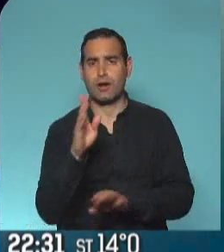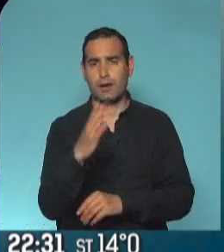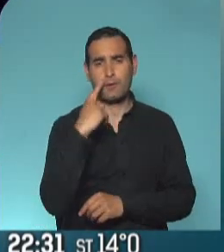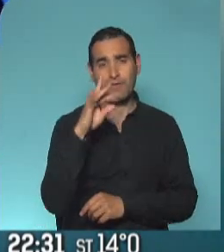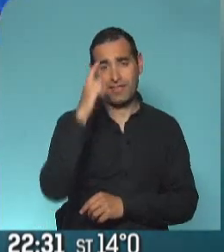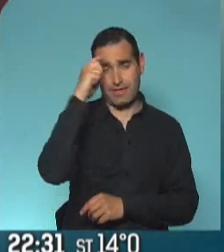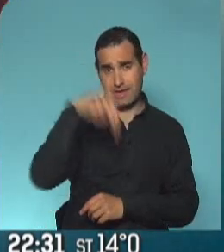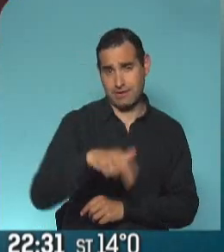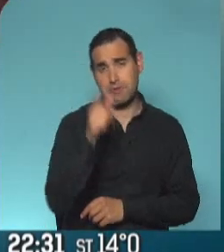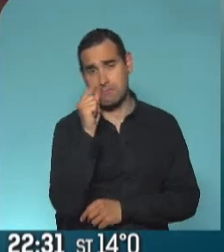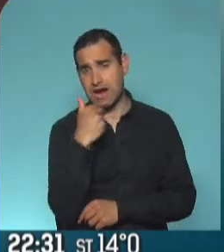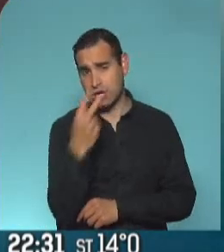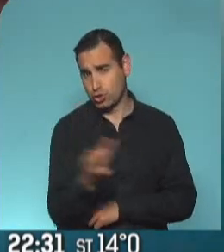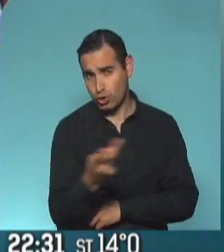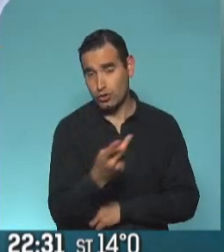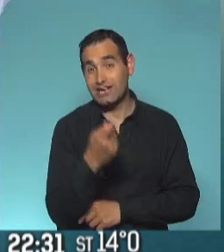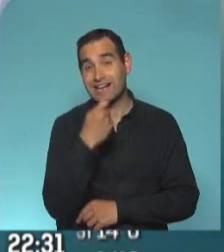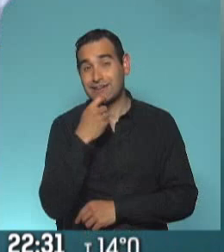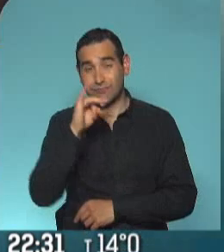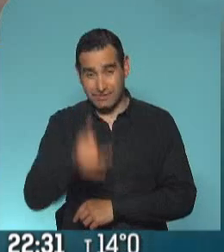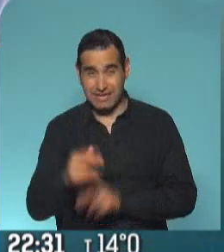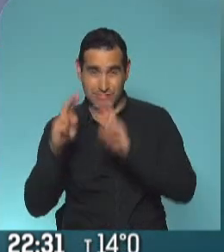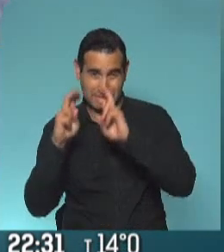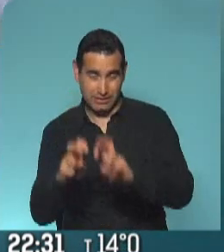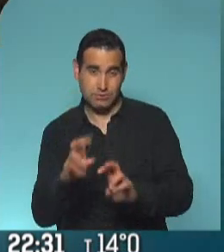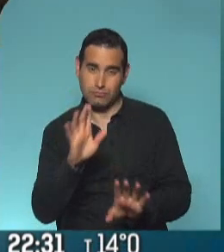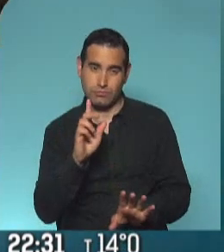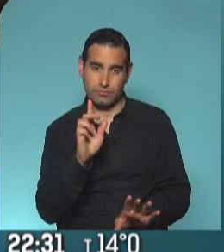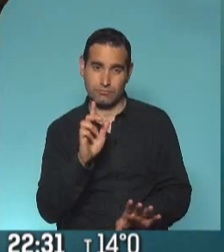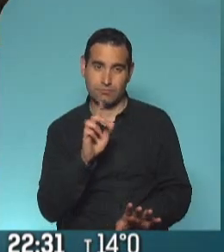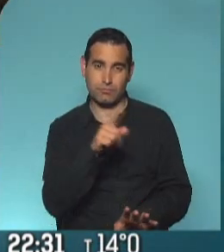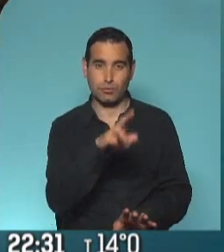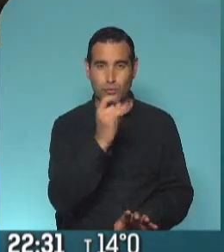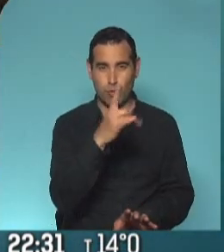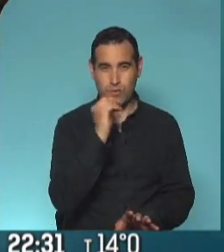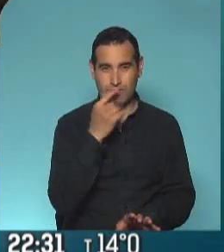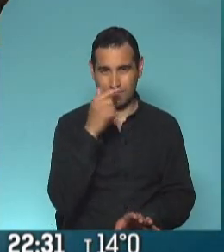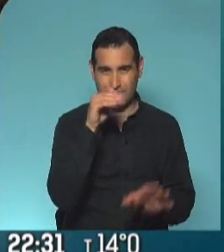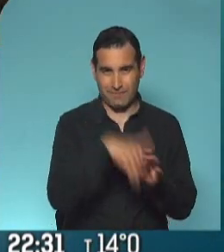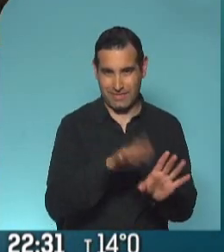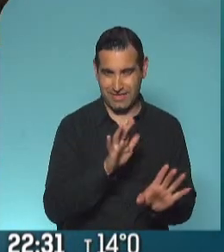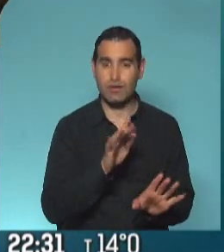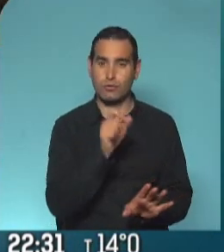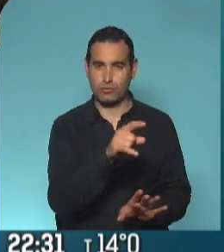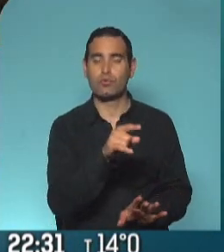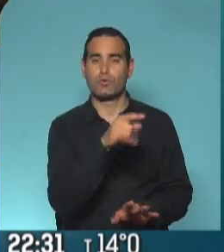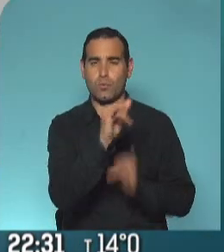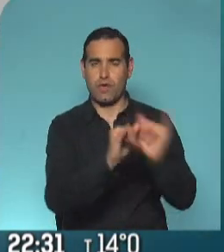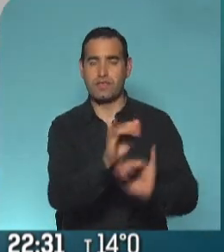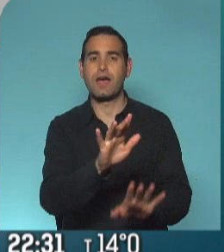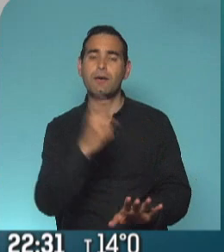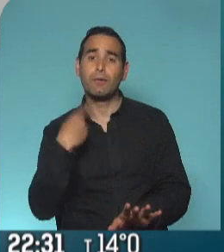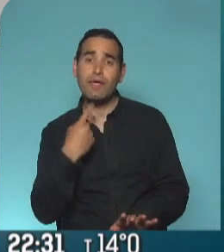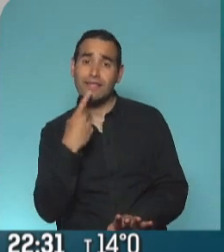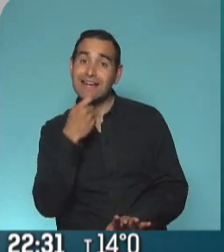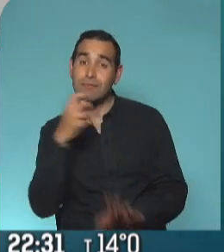que por cierto, si se investigara también, no me quiero meter en lo que quiere decir Raúl, pero si se investigaran